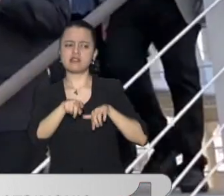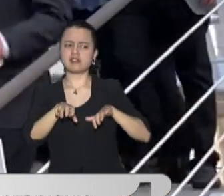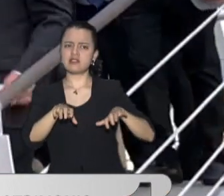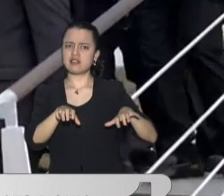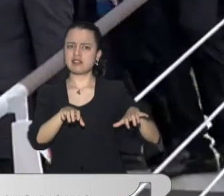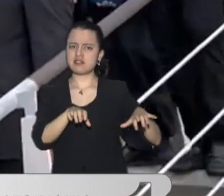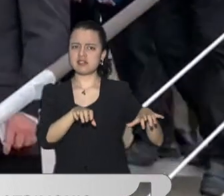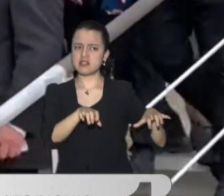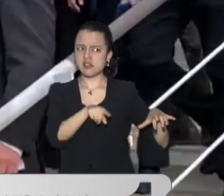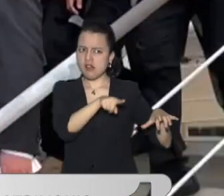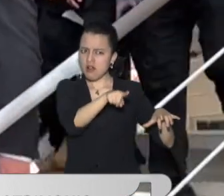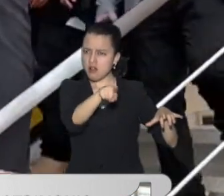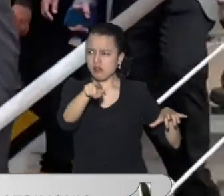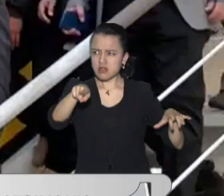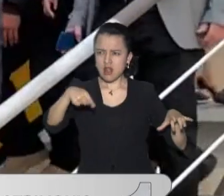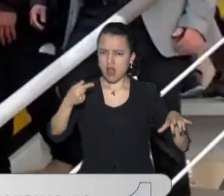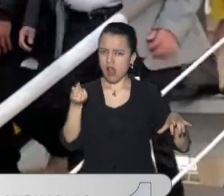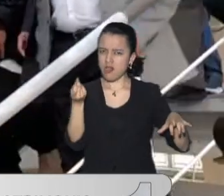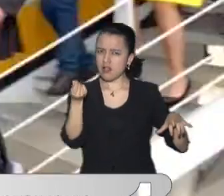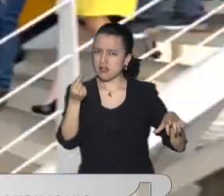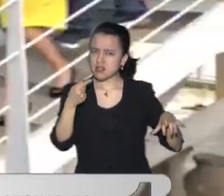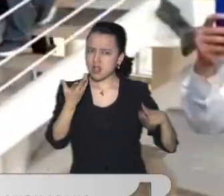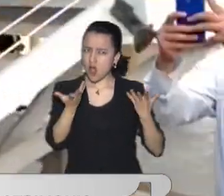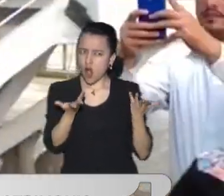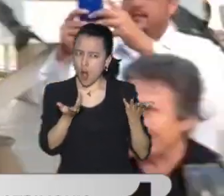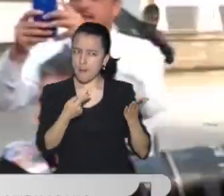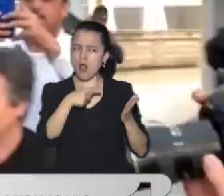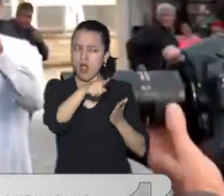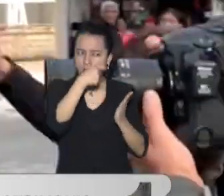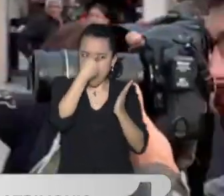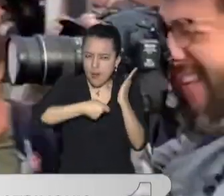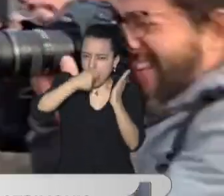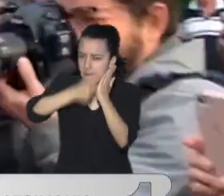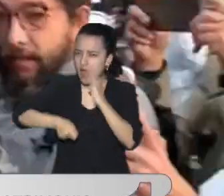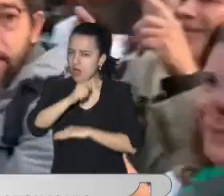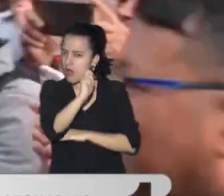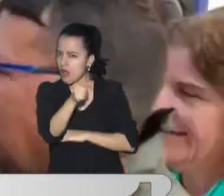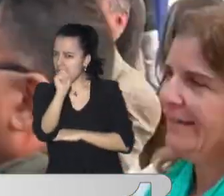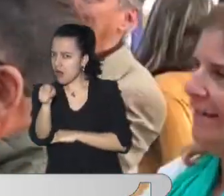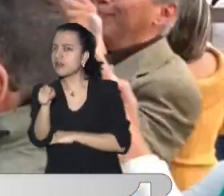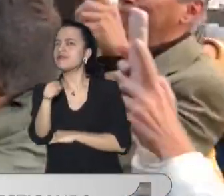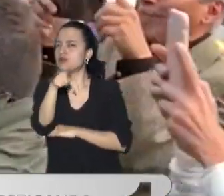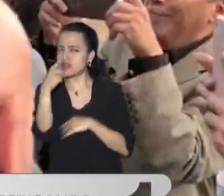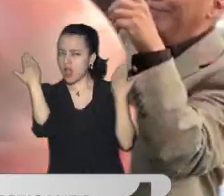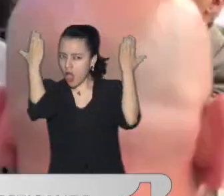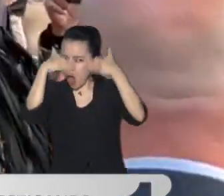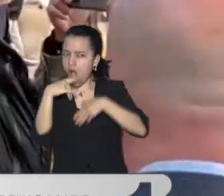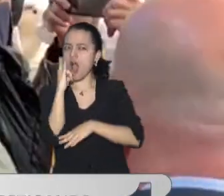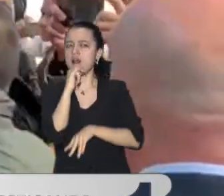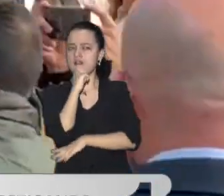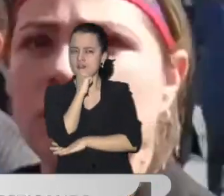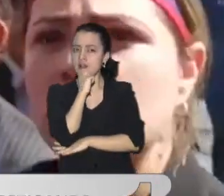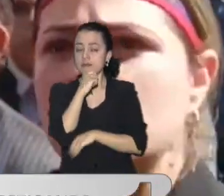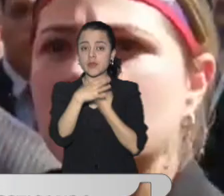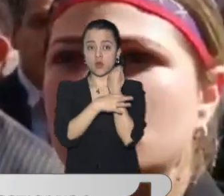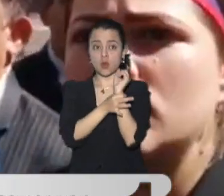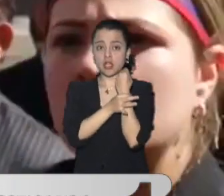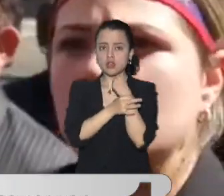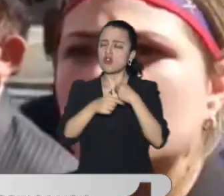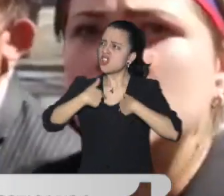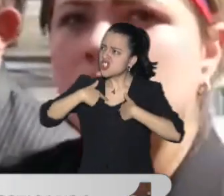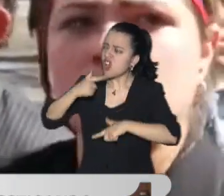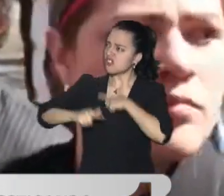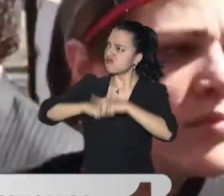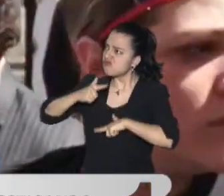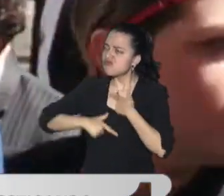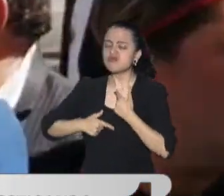irregularidades contra el patrimonio público por parte de los sancionados, advirtiendo que algo tienen que ocultar. Mientras Guaidó afirmó que continuará